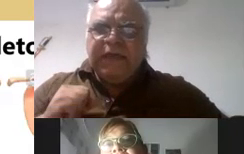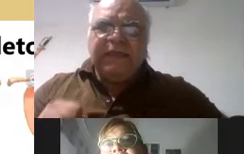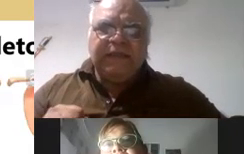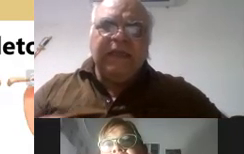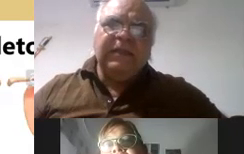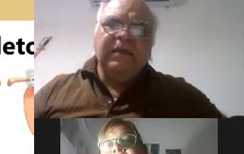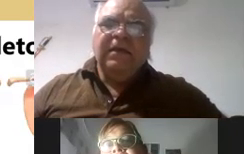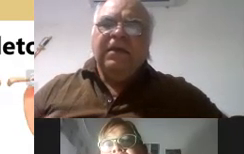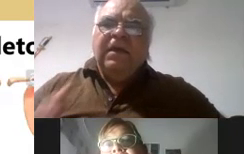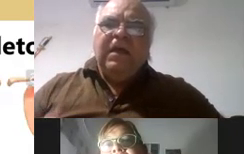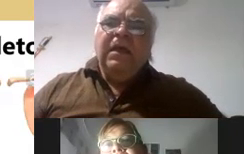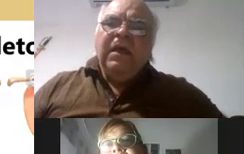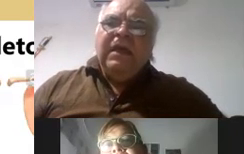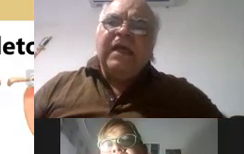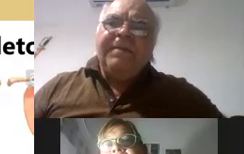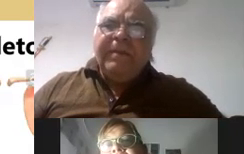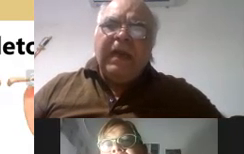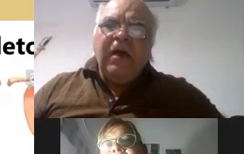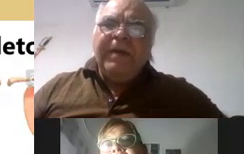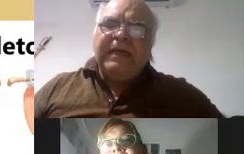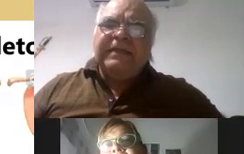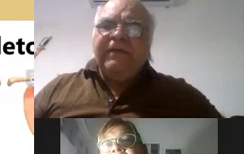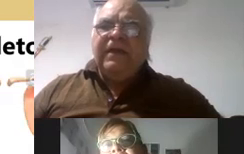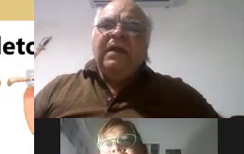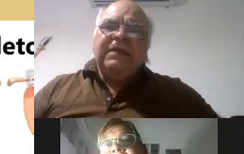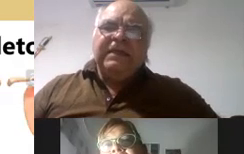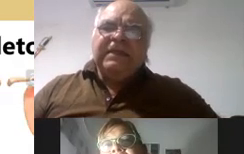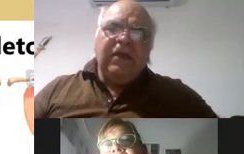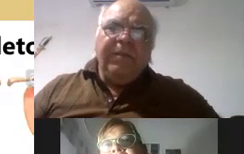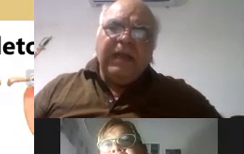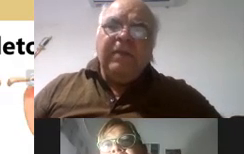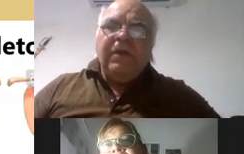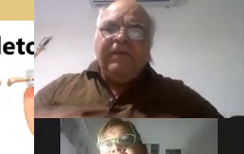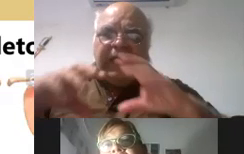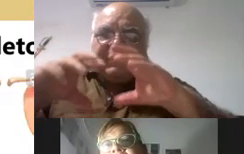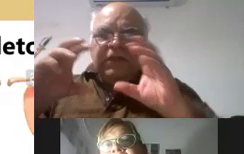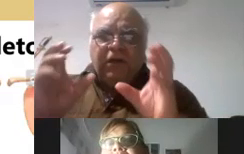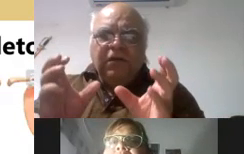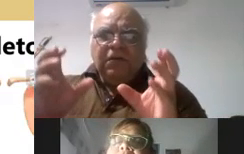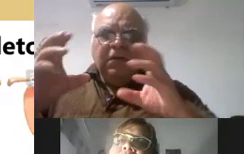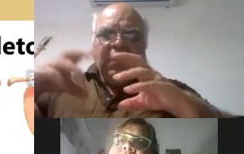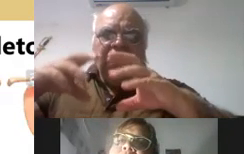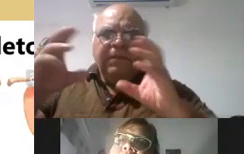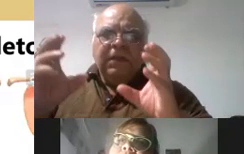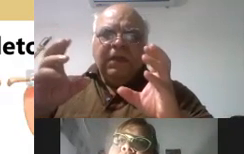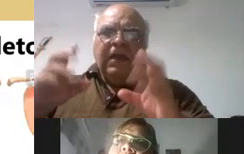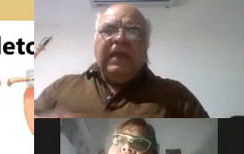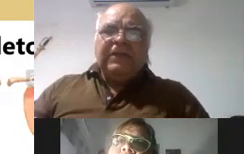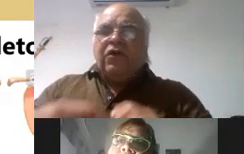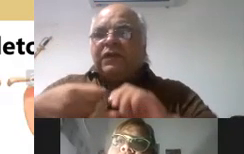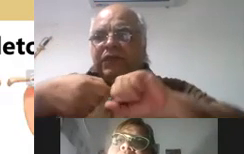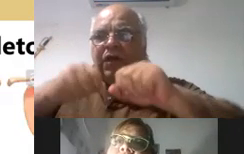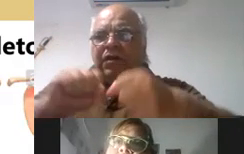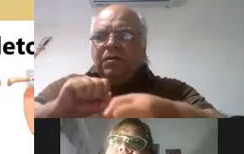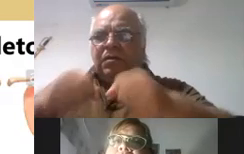duro, resistente. Está preparado para resistir los mecanismos de flexión,